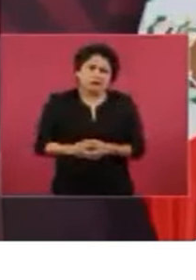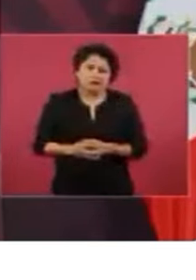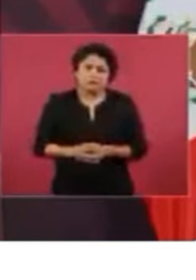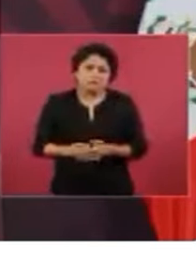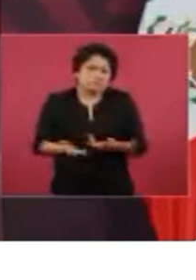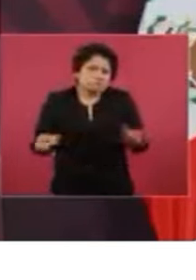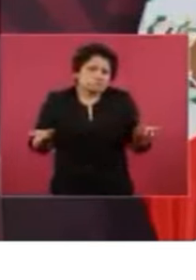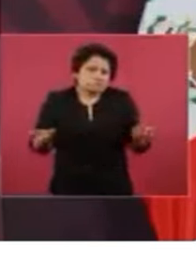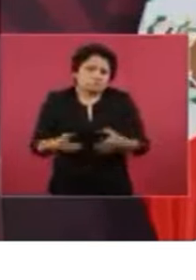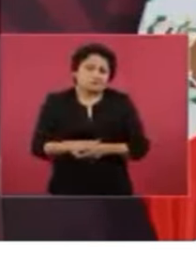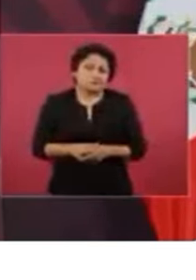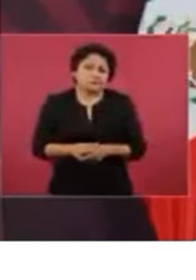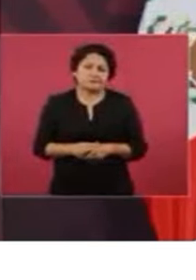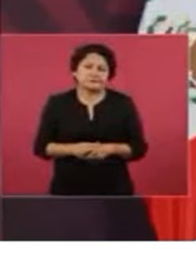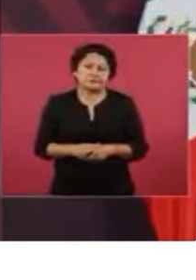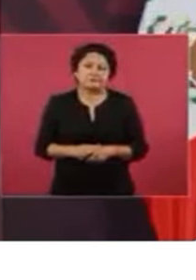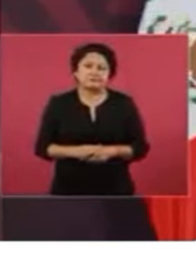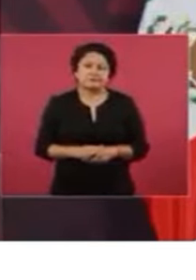pero